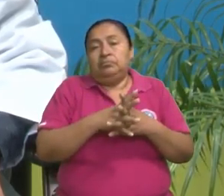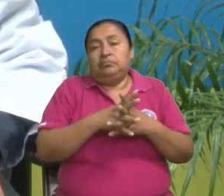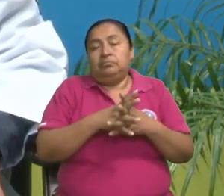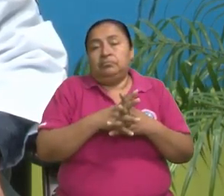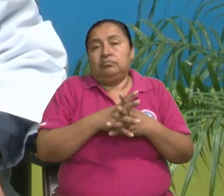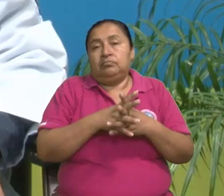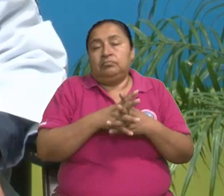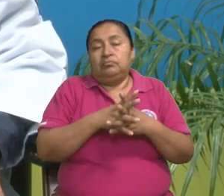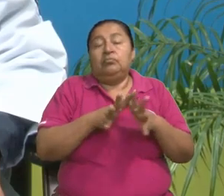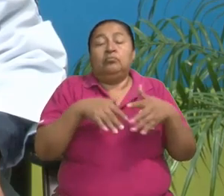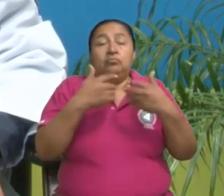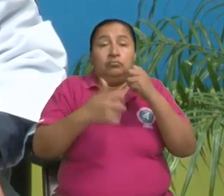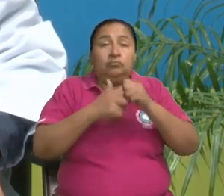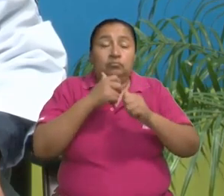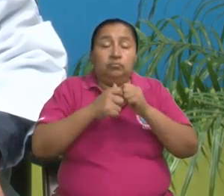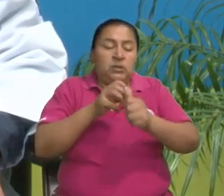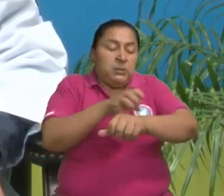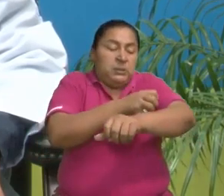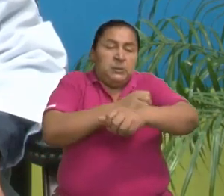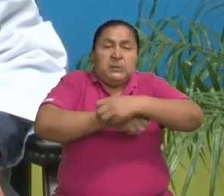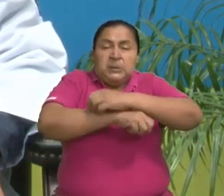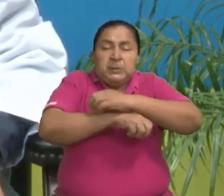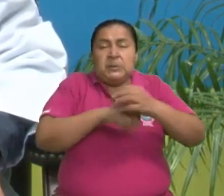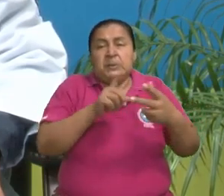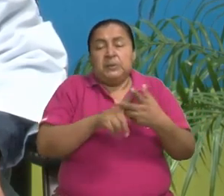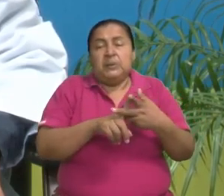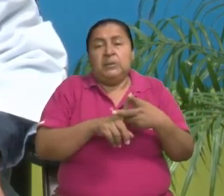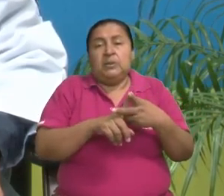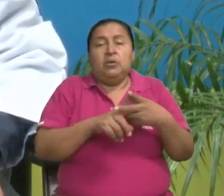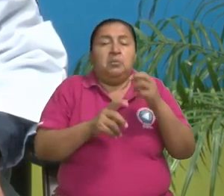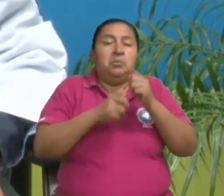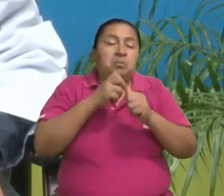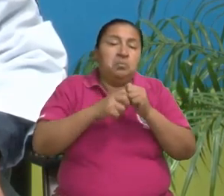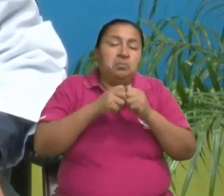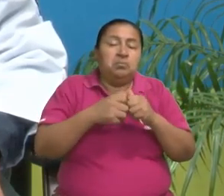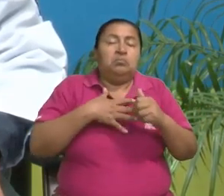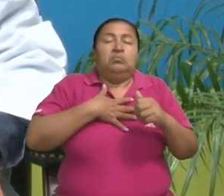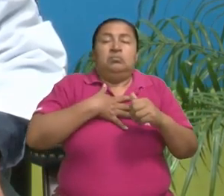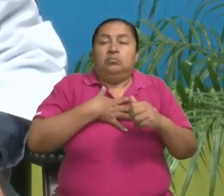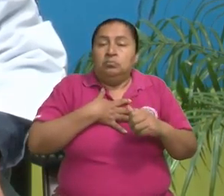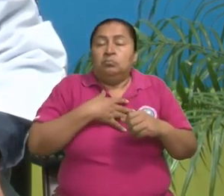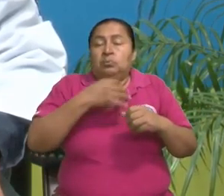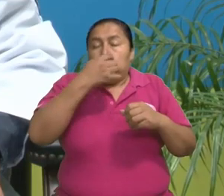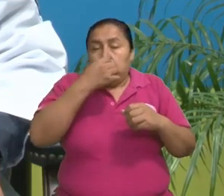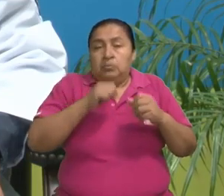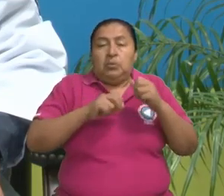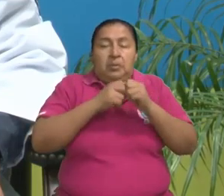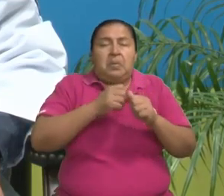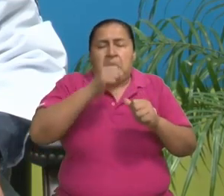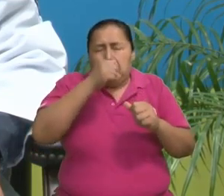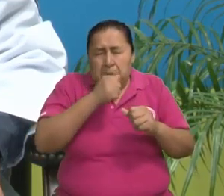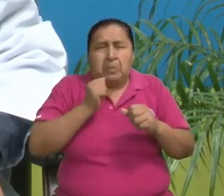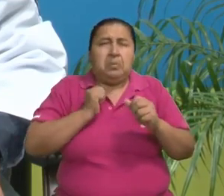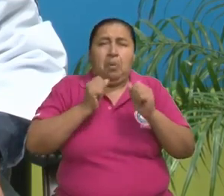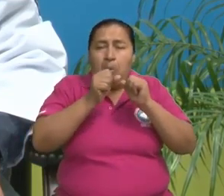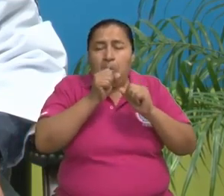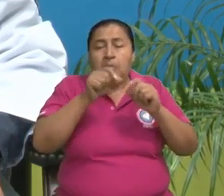los problemas alérgicos los problemas este respiratorio si el paciente